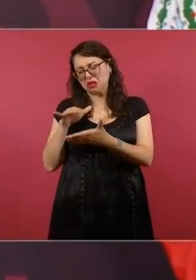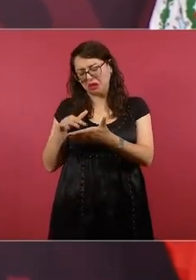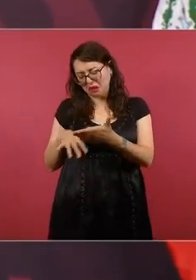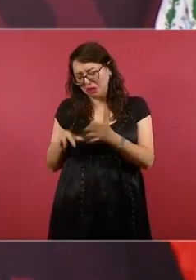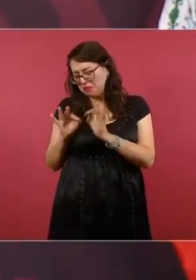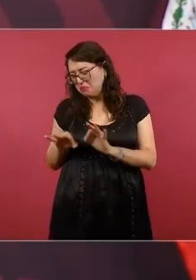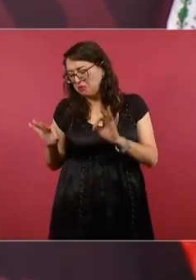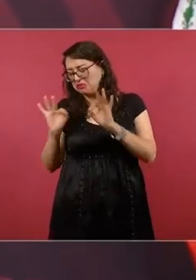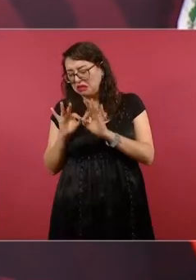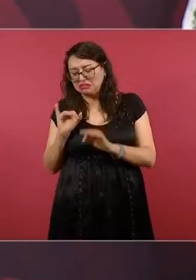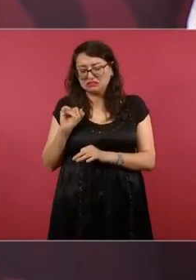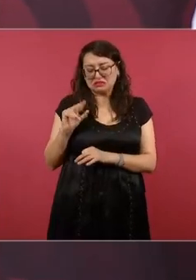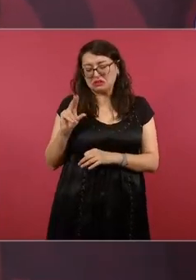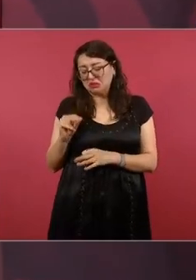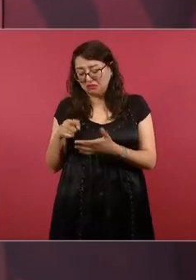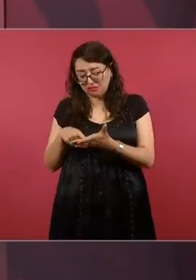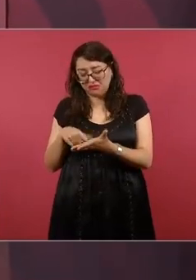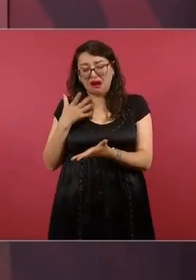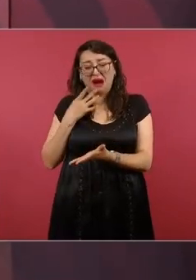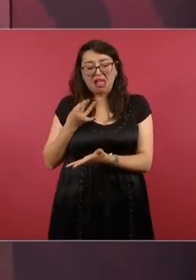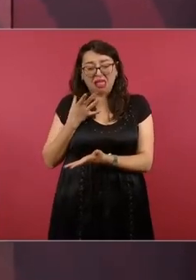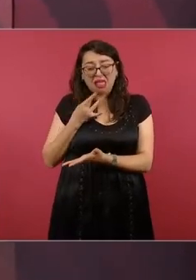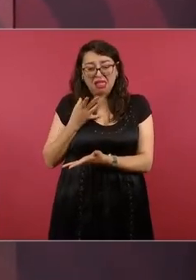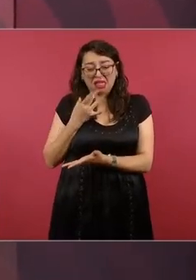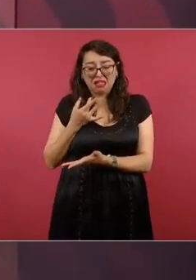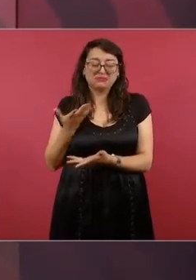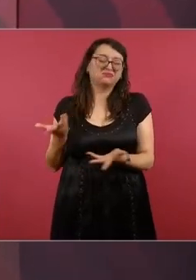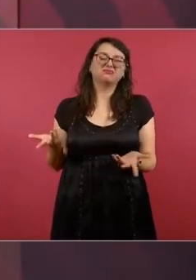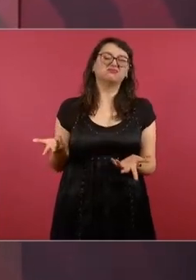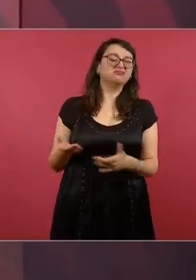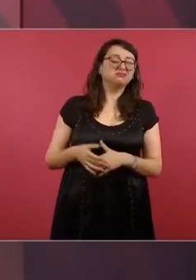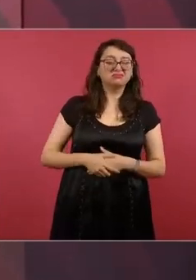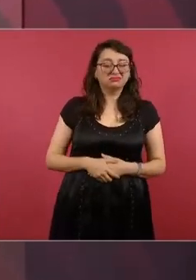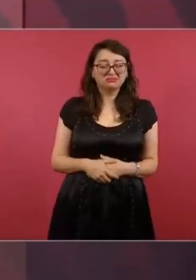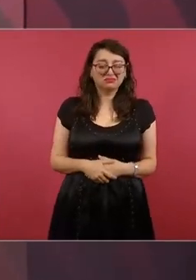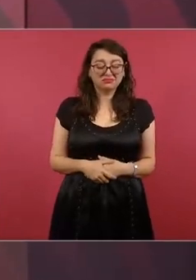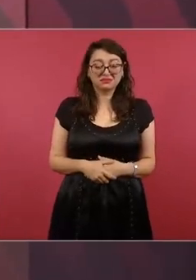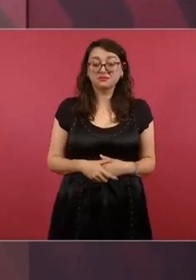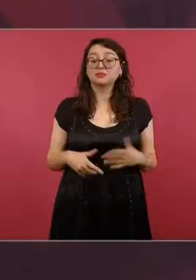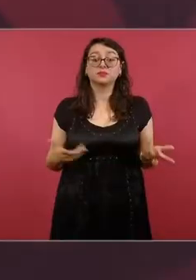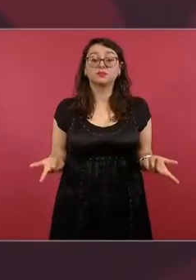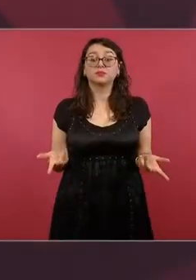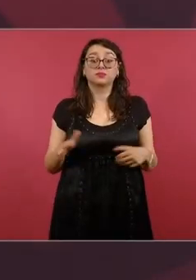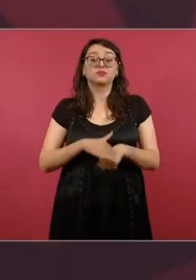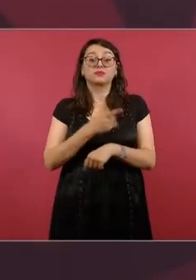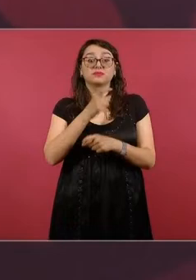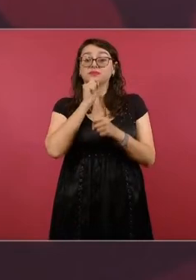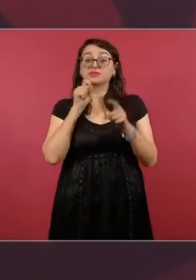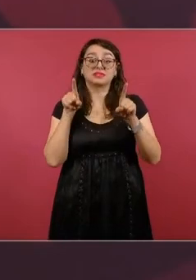también ahora contra Venezuela,